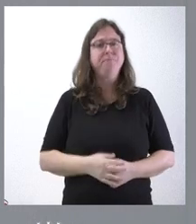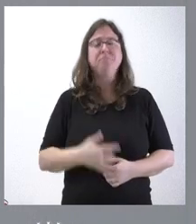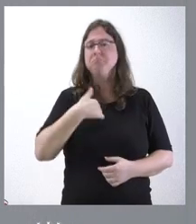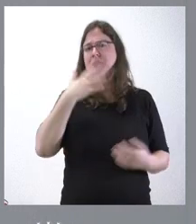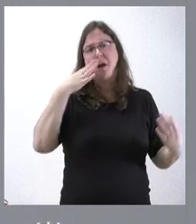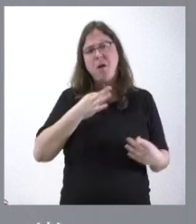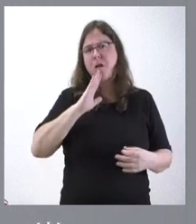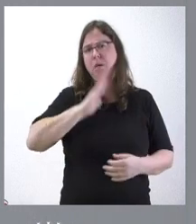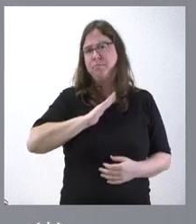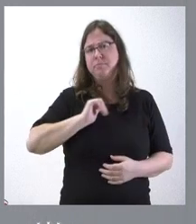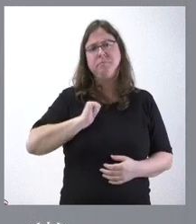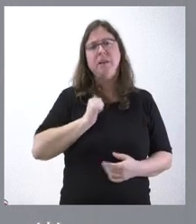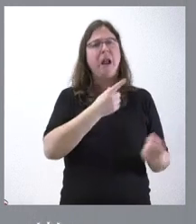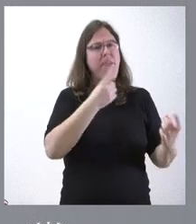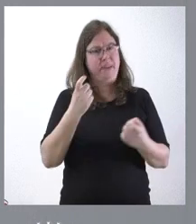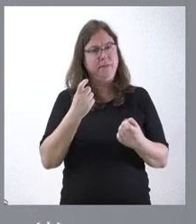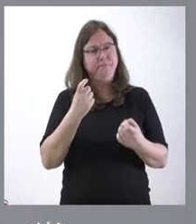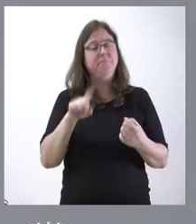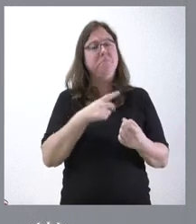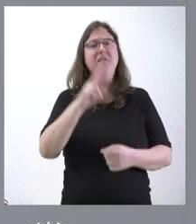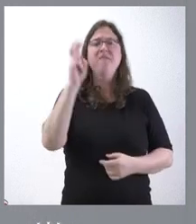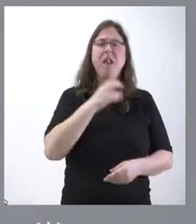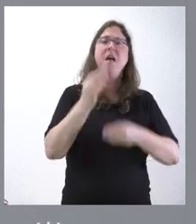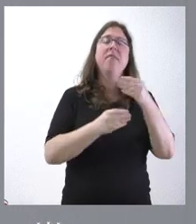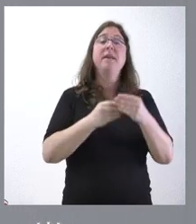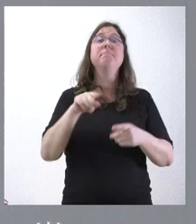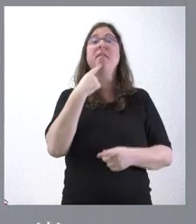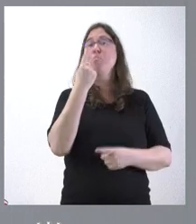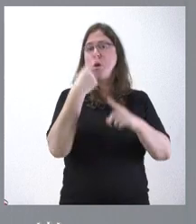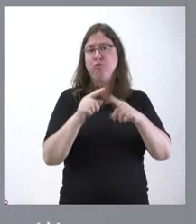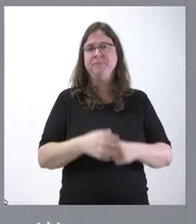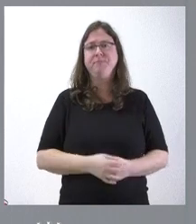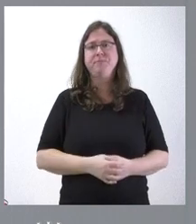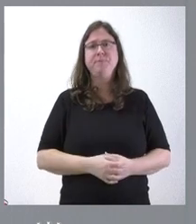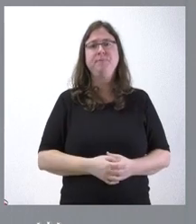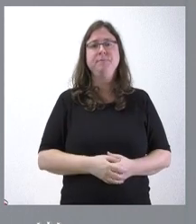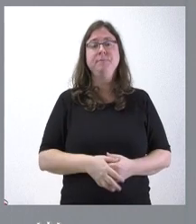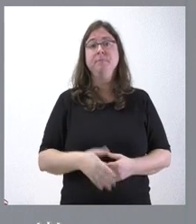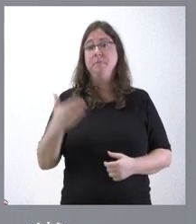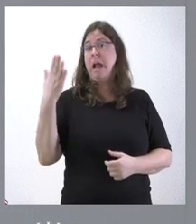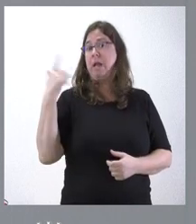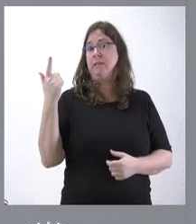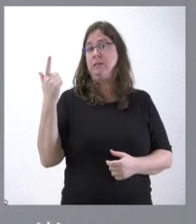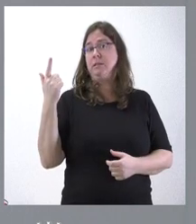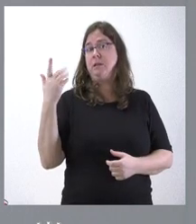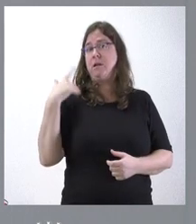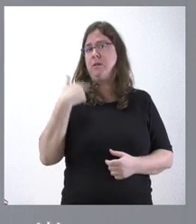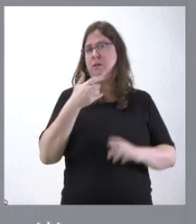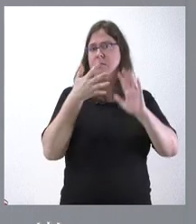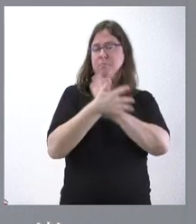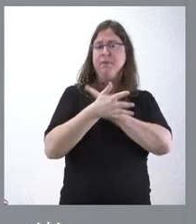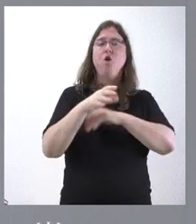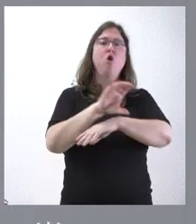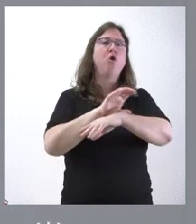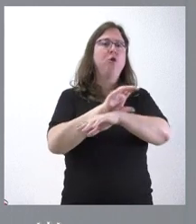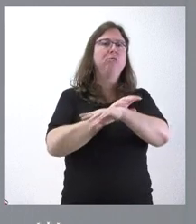es oportuno también y necesario y útil que se puede hacer También decimos una cosa que ayer mismo y así nos lo ha comentado el consejero